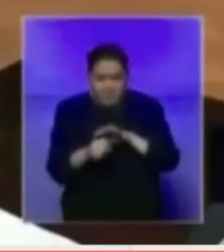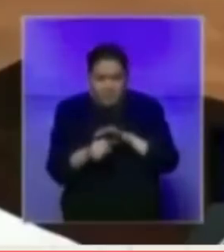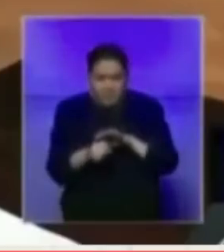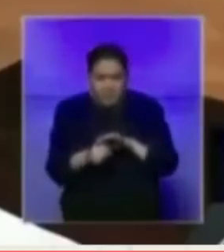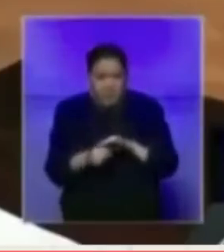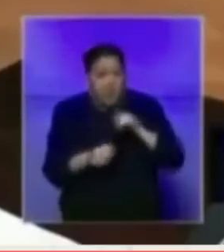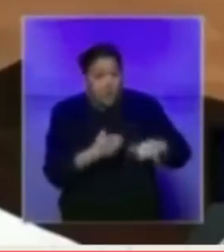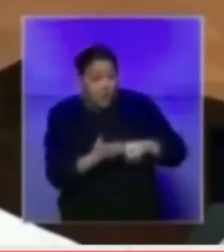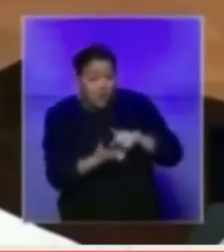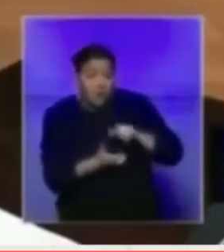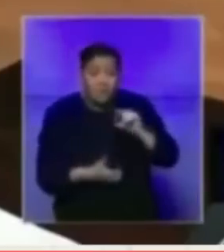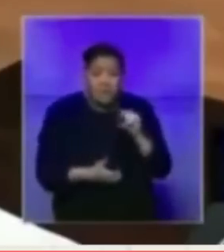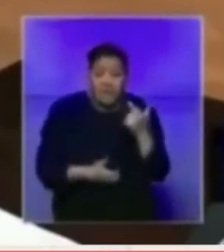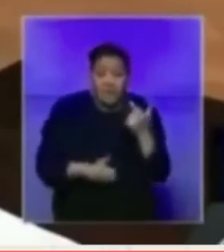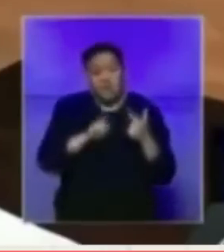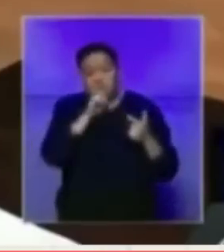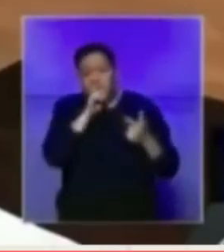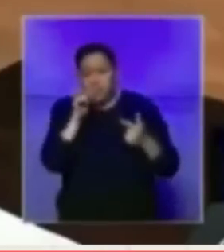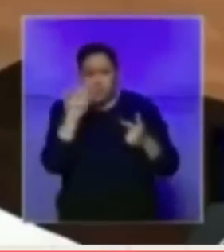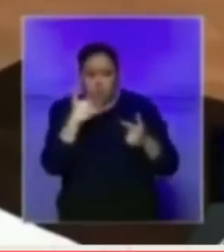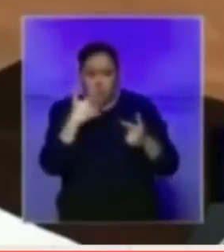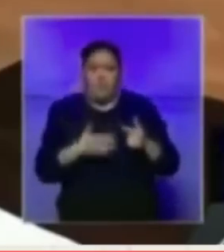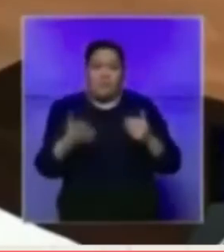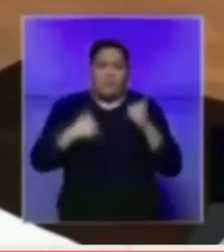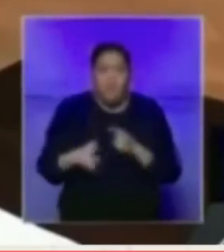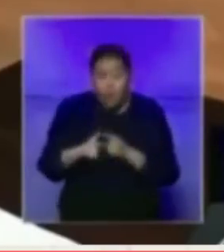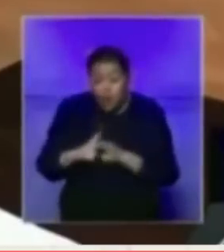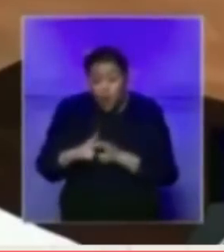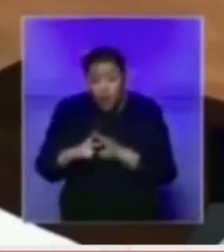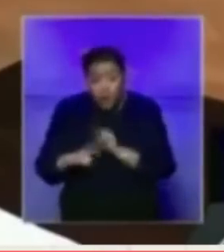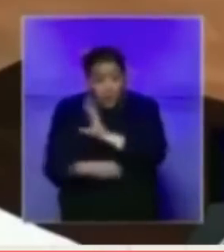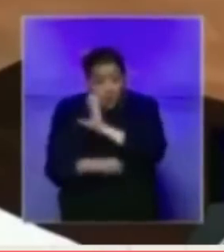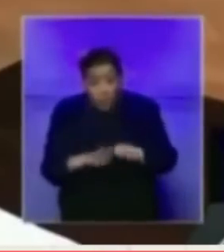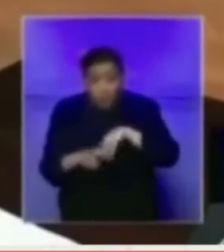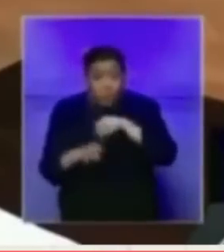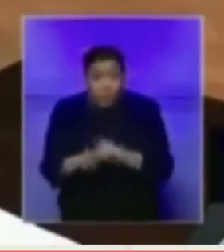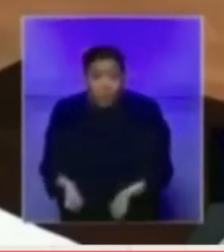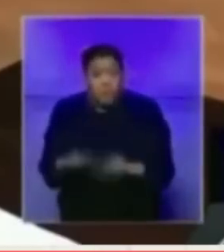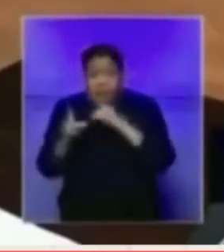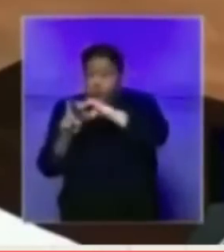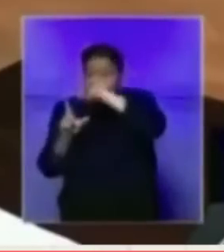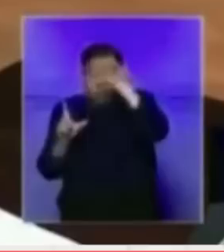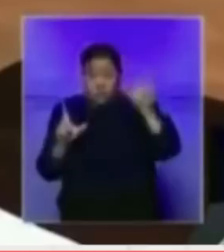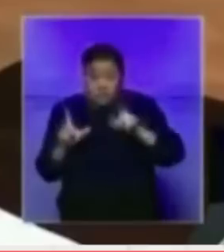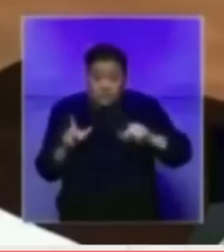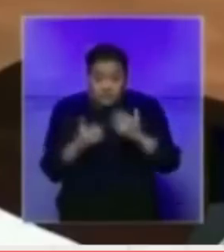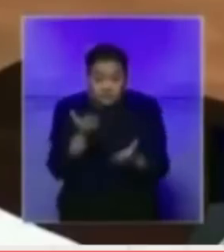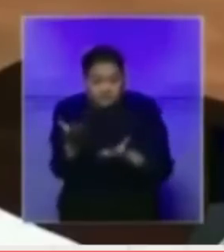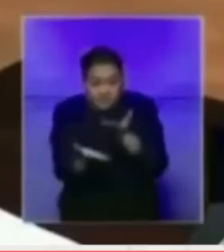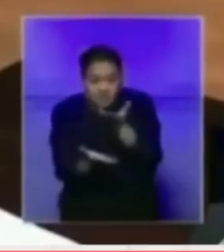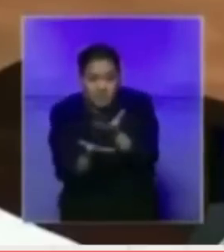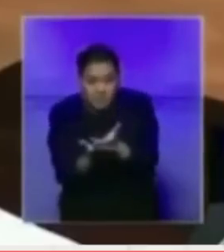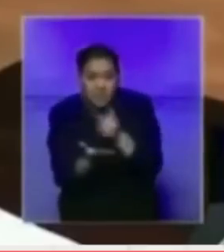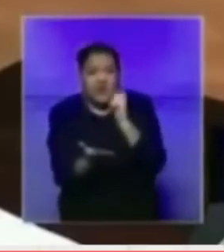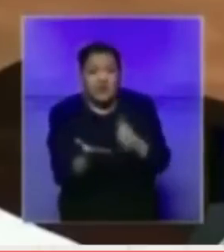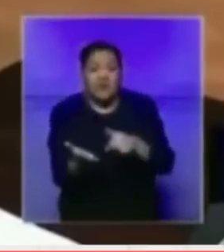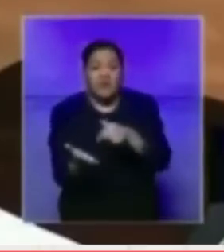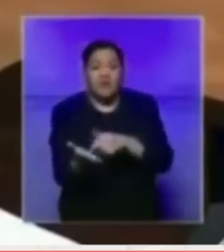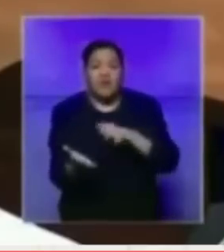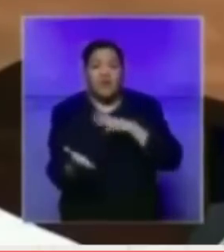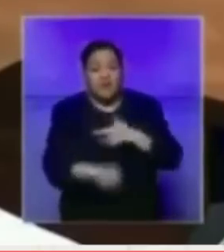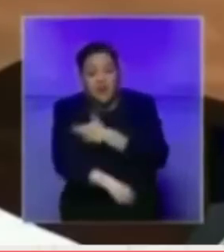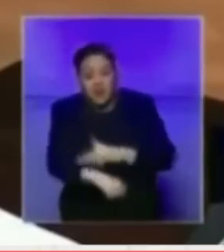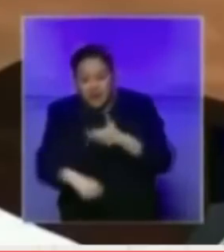27 casillas. En relación con el cómputo final de la elección, en la propuesta de dictamen se da cuenta de la realización